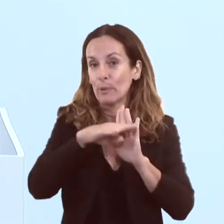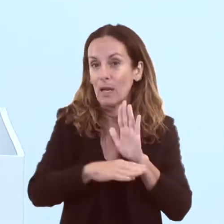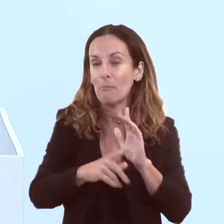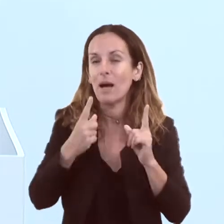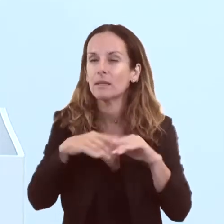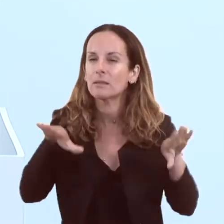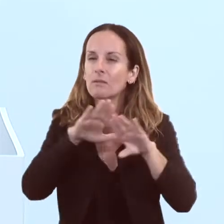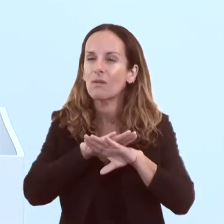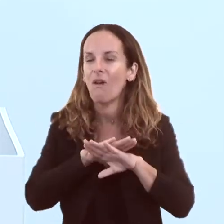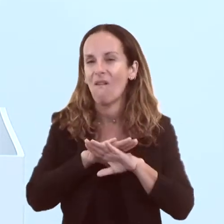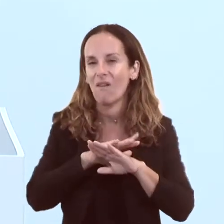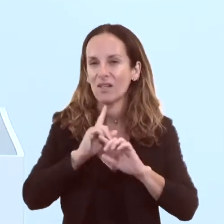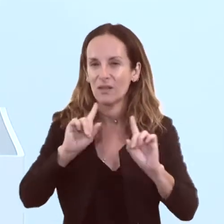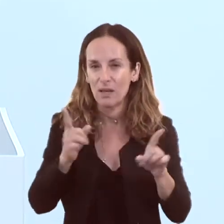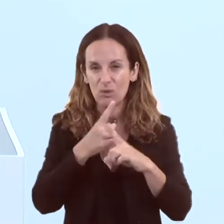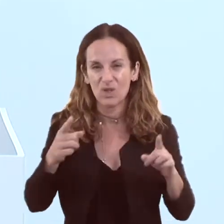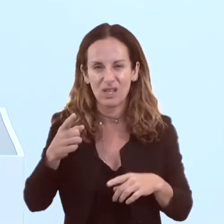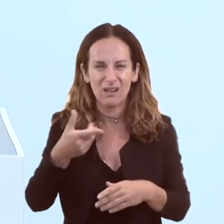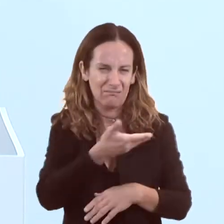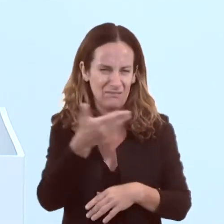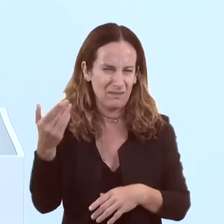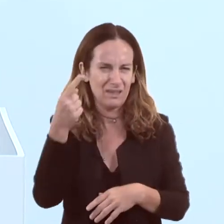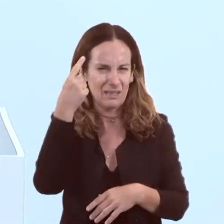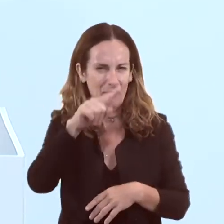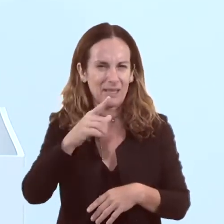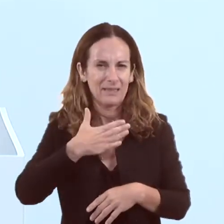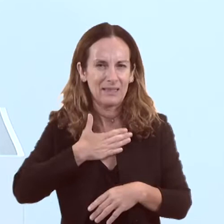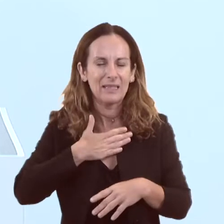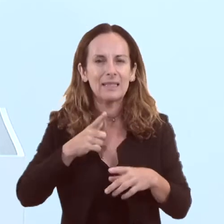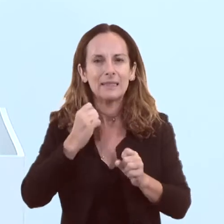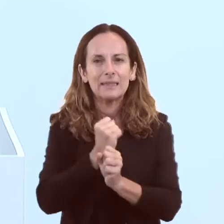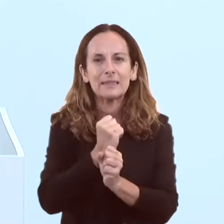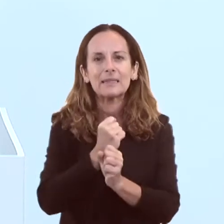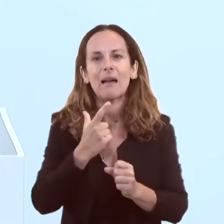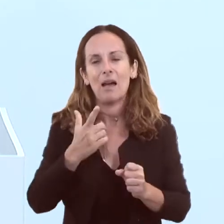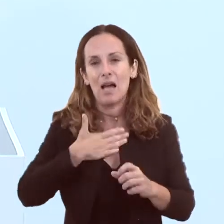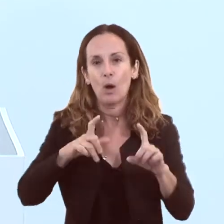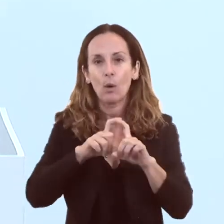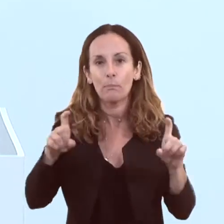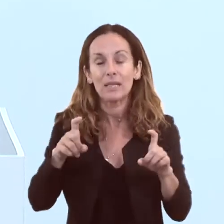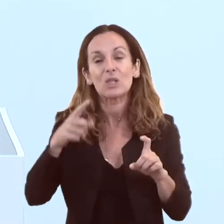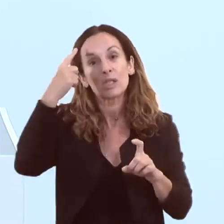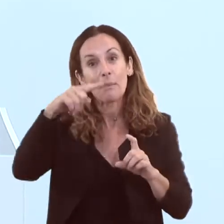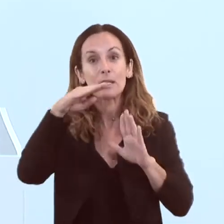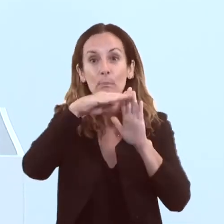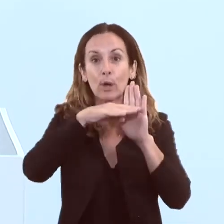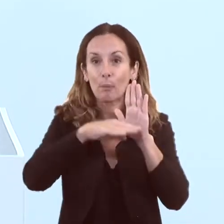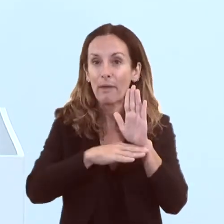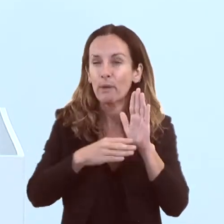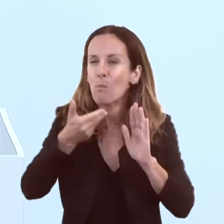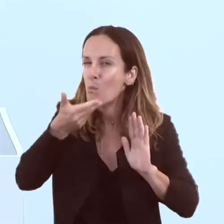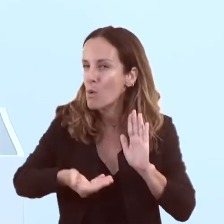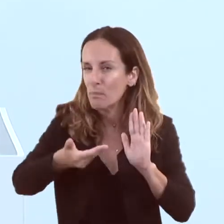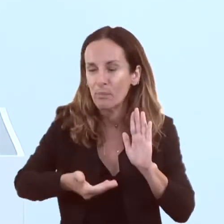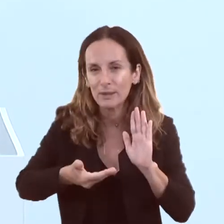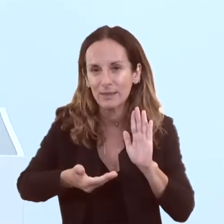que hacemos y sabéis que aparte de de la programación musical que es muy importante y es y es